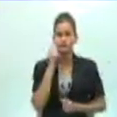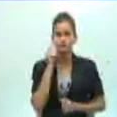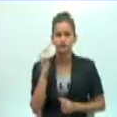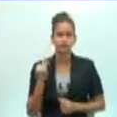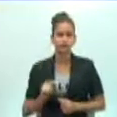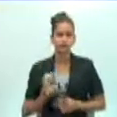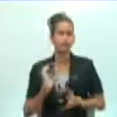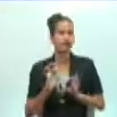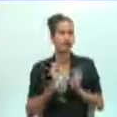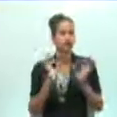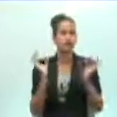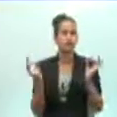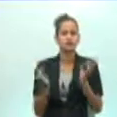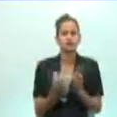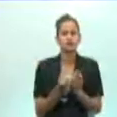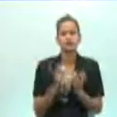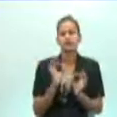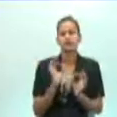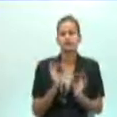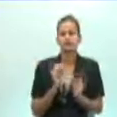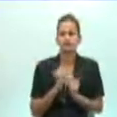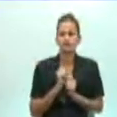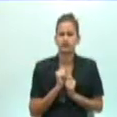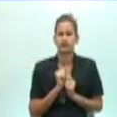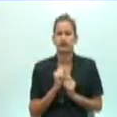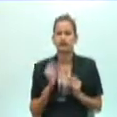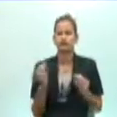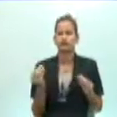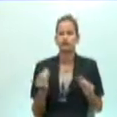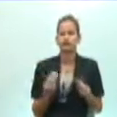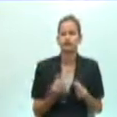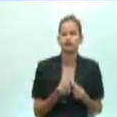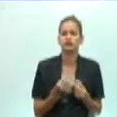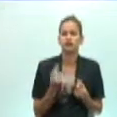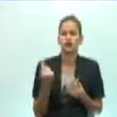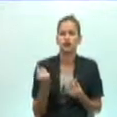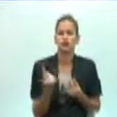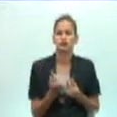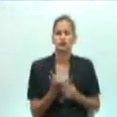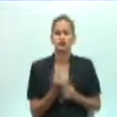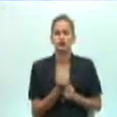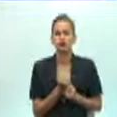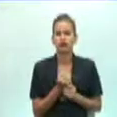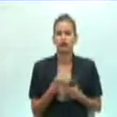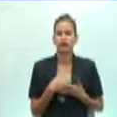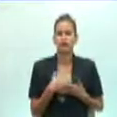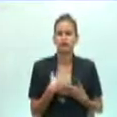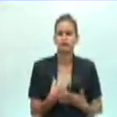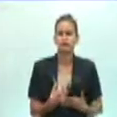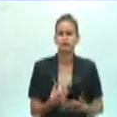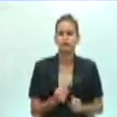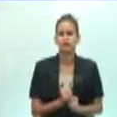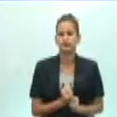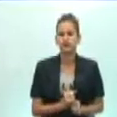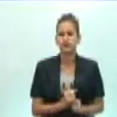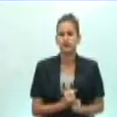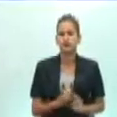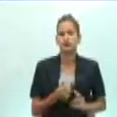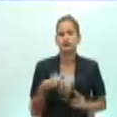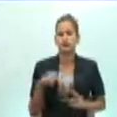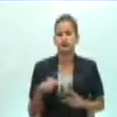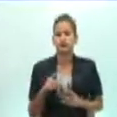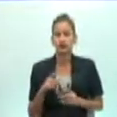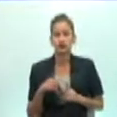en estos momentos ha estado presente con nosotros, apoyándonos en esta tarea de convertir sus hogares